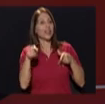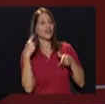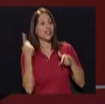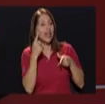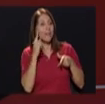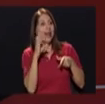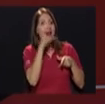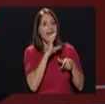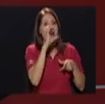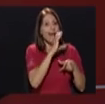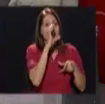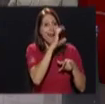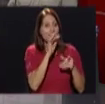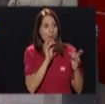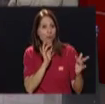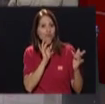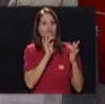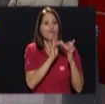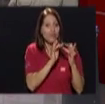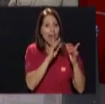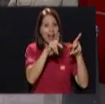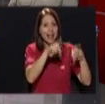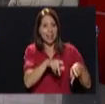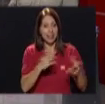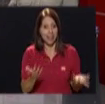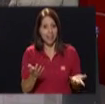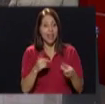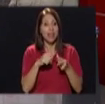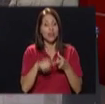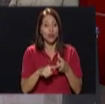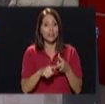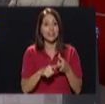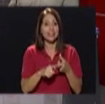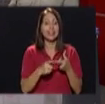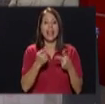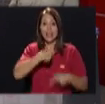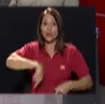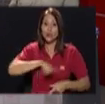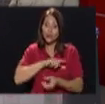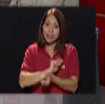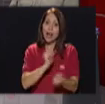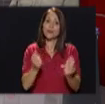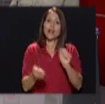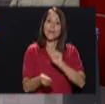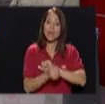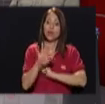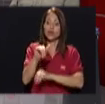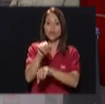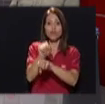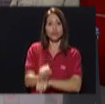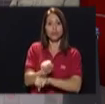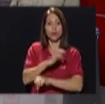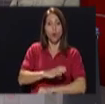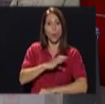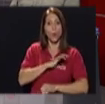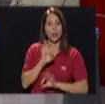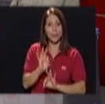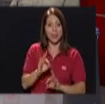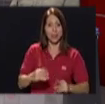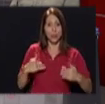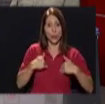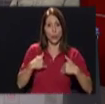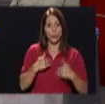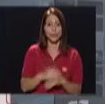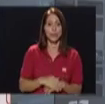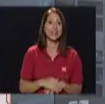ese factor de alimento asociado con la gente. Entonces, claro, estamos cambiando el patrón normal de comportamiento de la